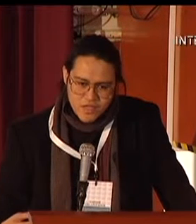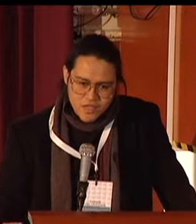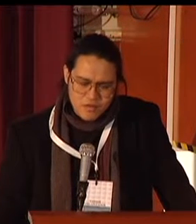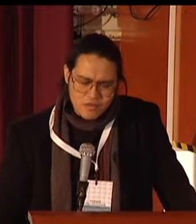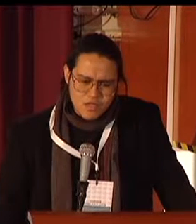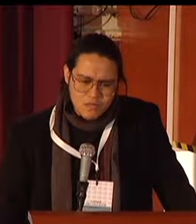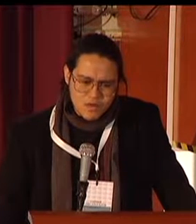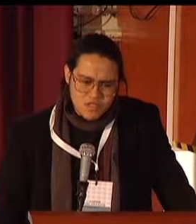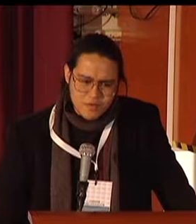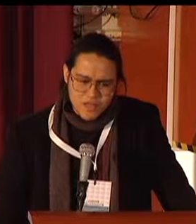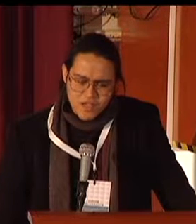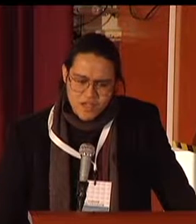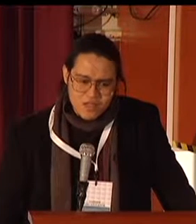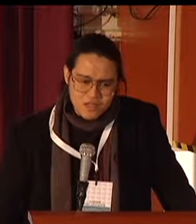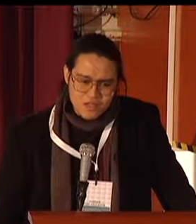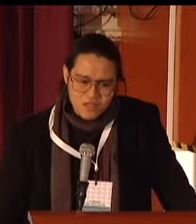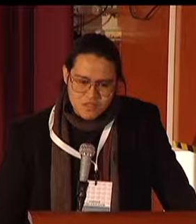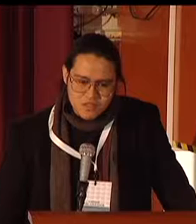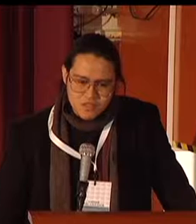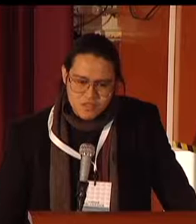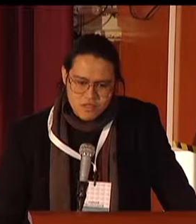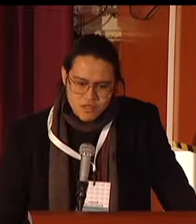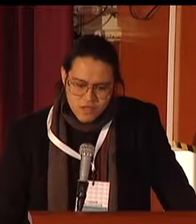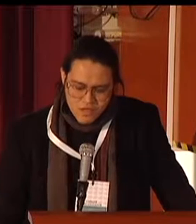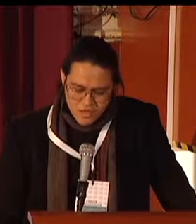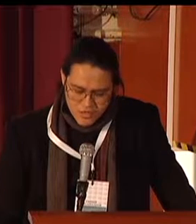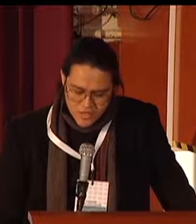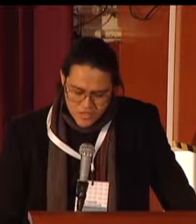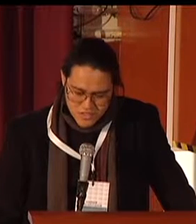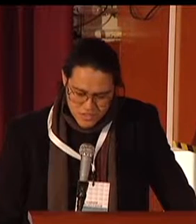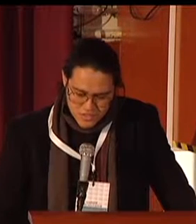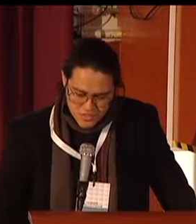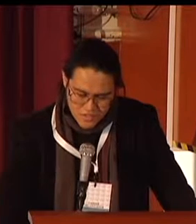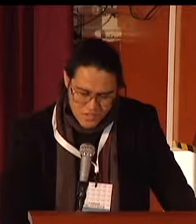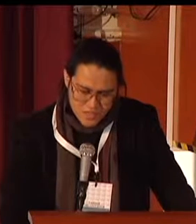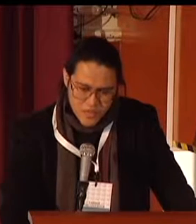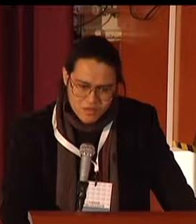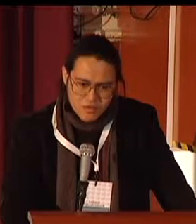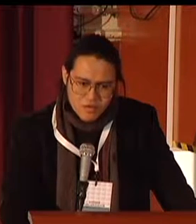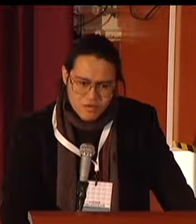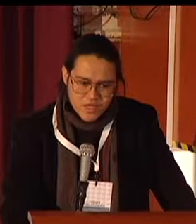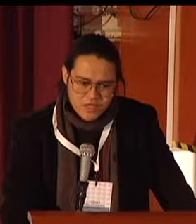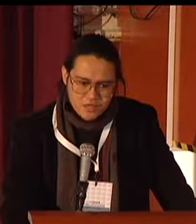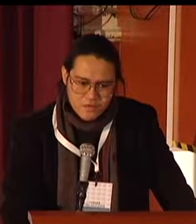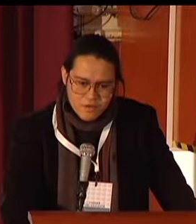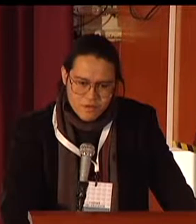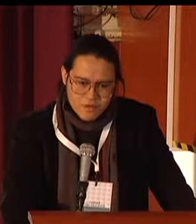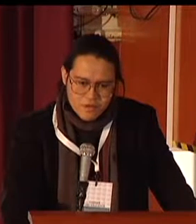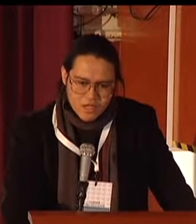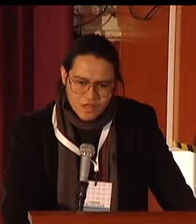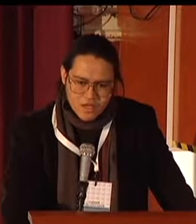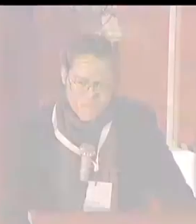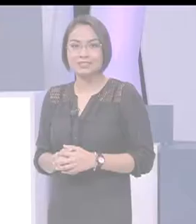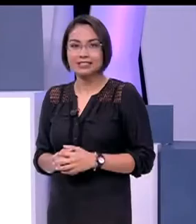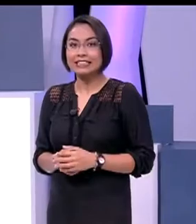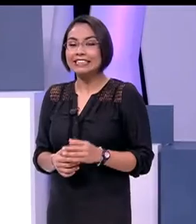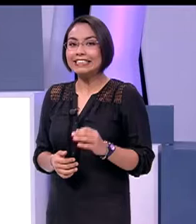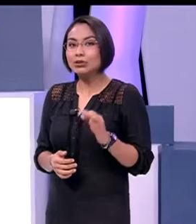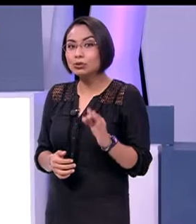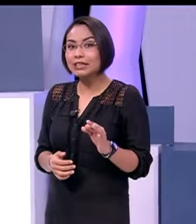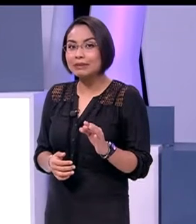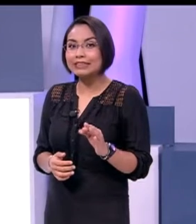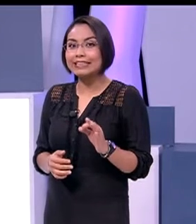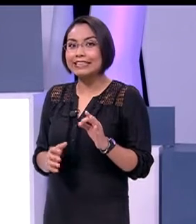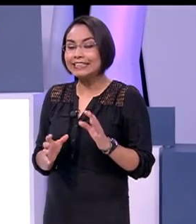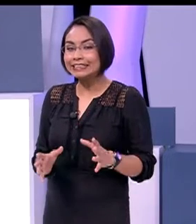nosotros, gente que no tiene por qué saber de genes y de taxones. Creo que ese es el espíritu del Congreso.